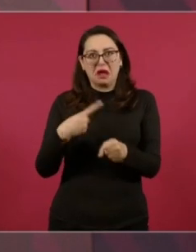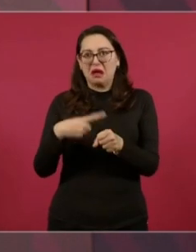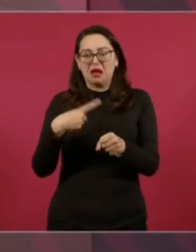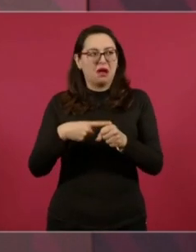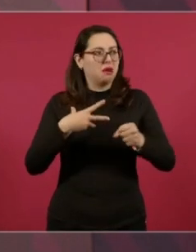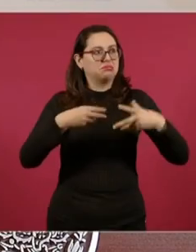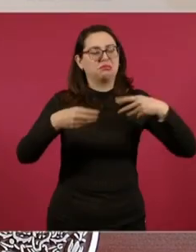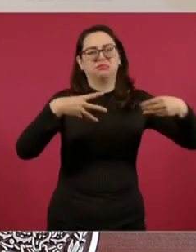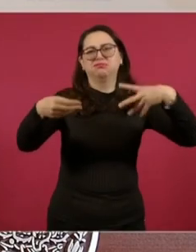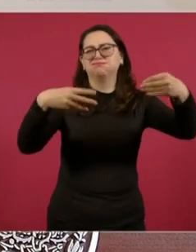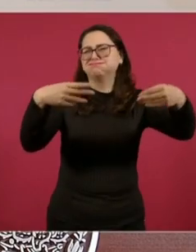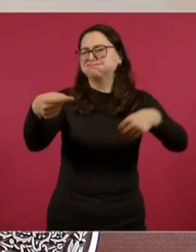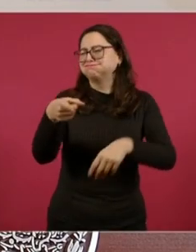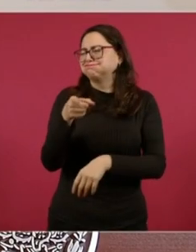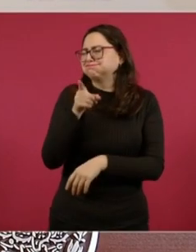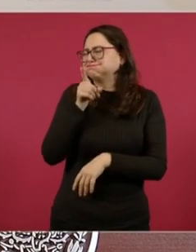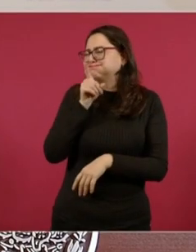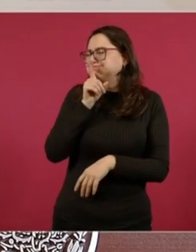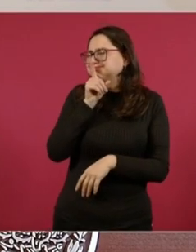de